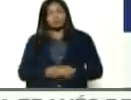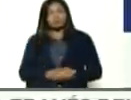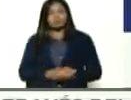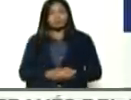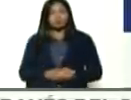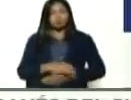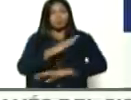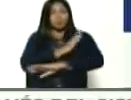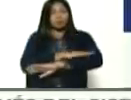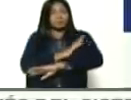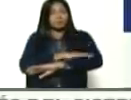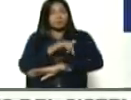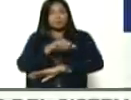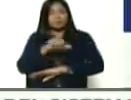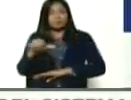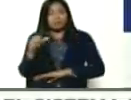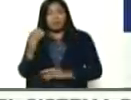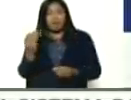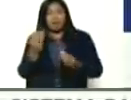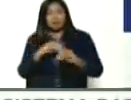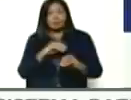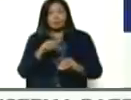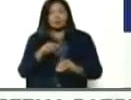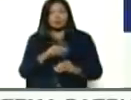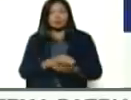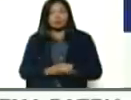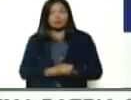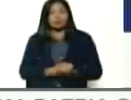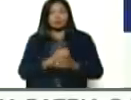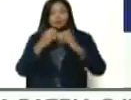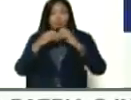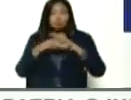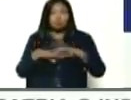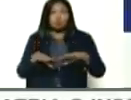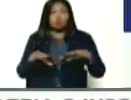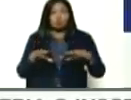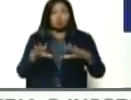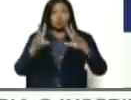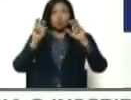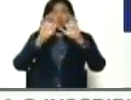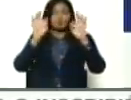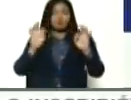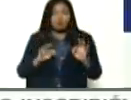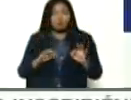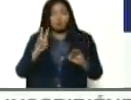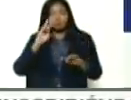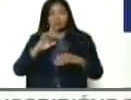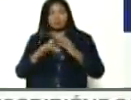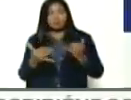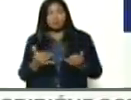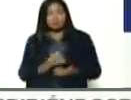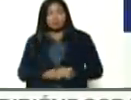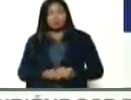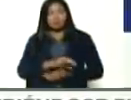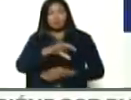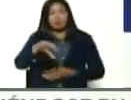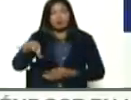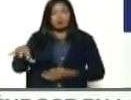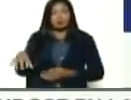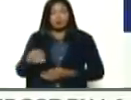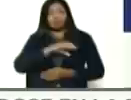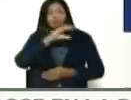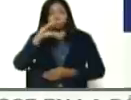comportamiento de esta semana confirma el desplazamiento de la nueva ola hacia el occidente los estados andinos